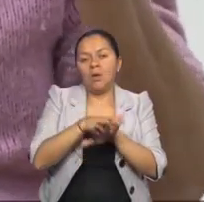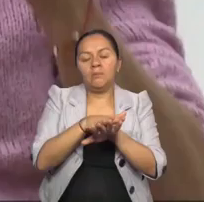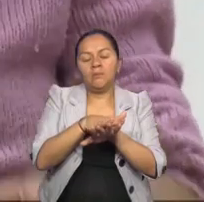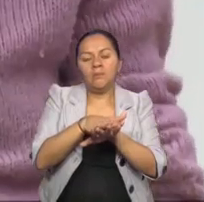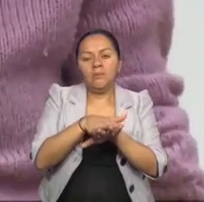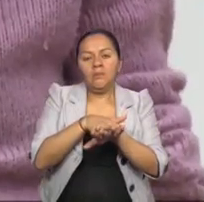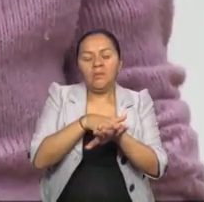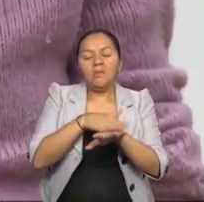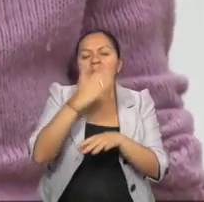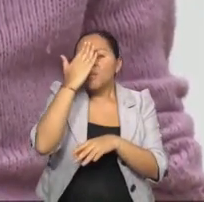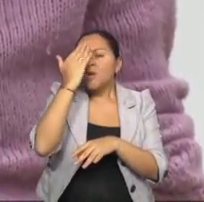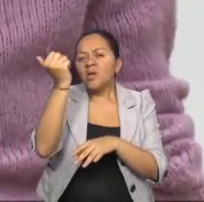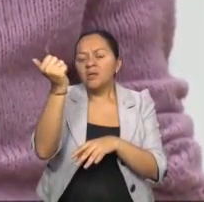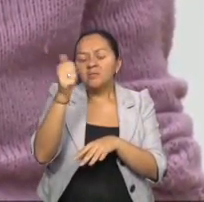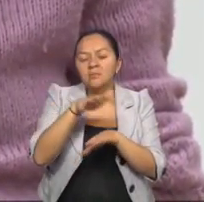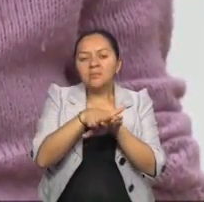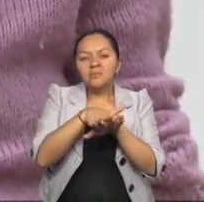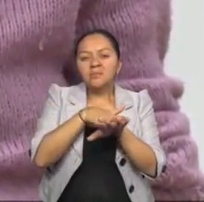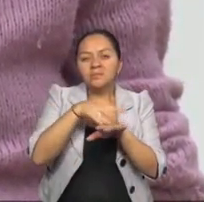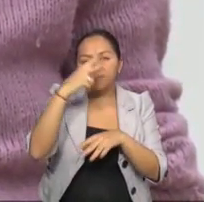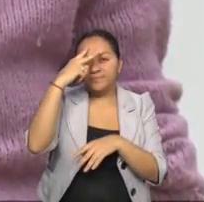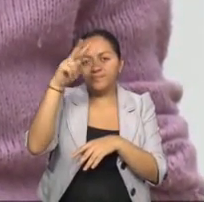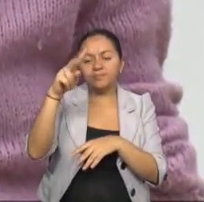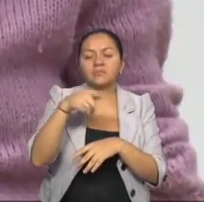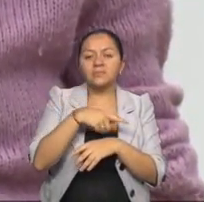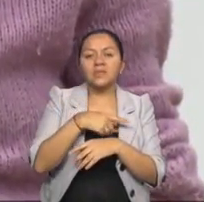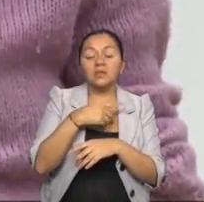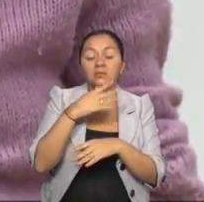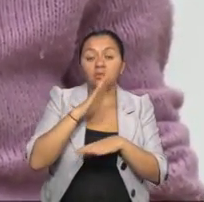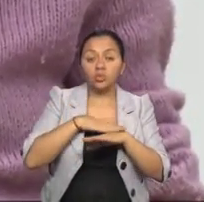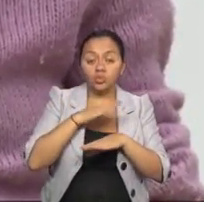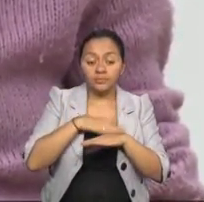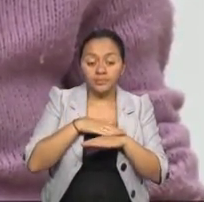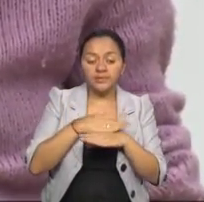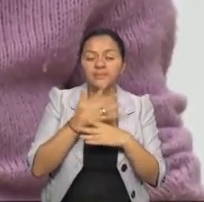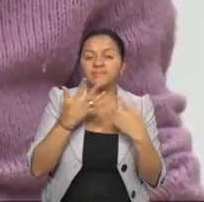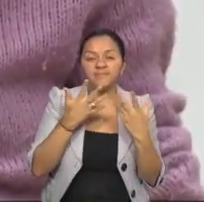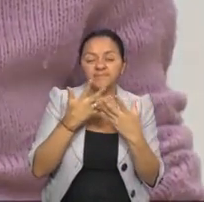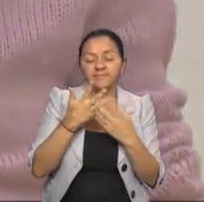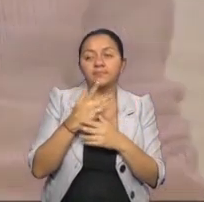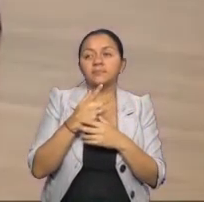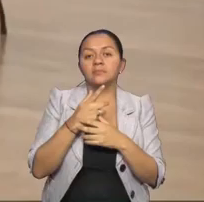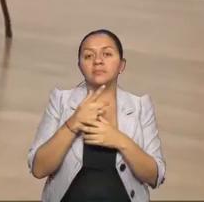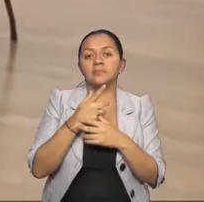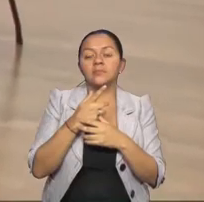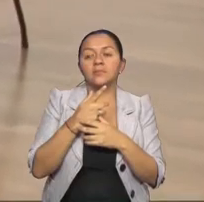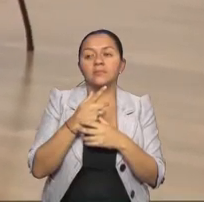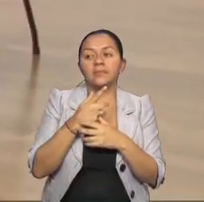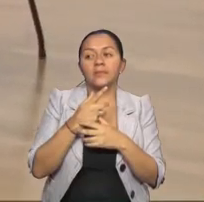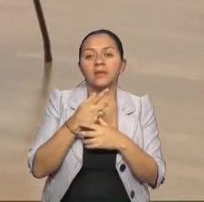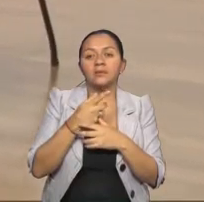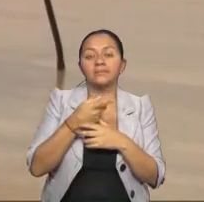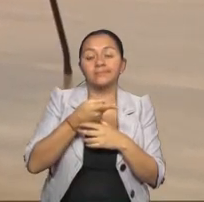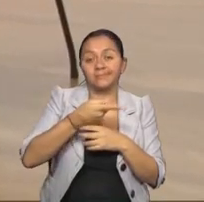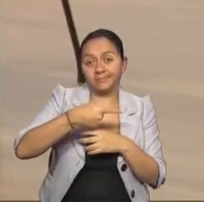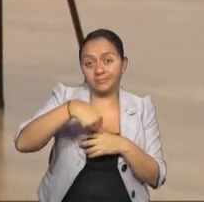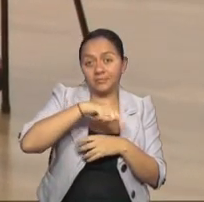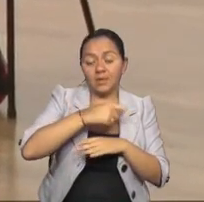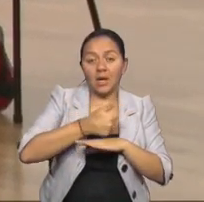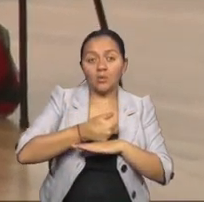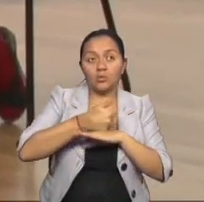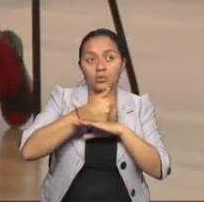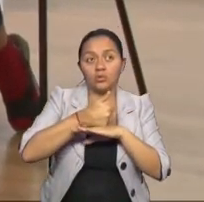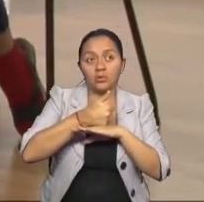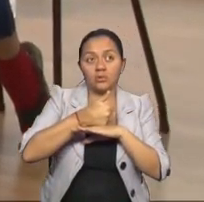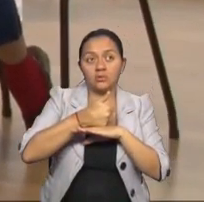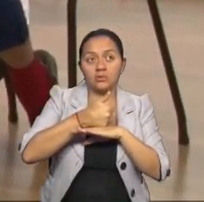proceso porque porque creo que hay un desconocimiento fuerte también de las mismas autoridades